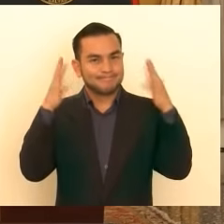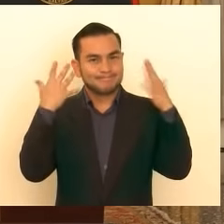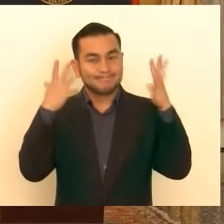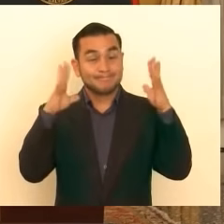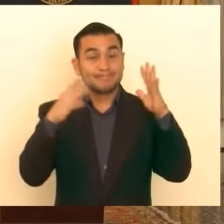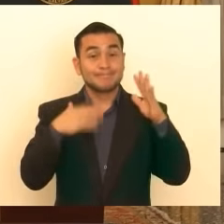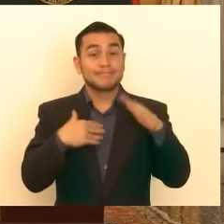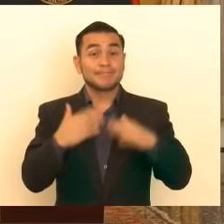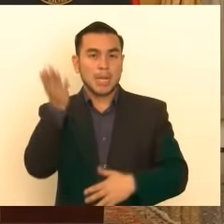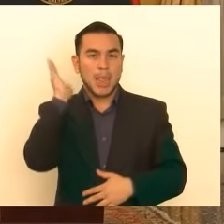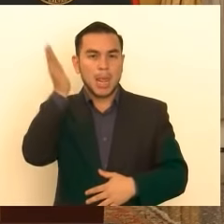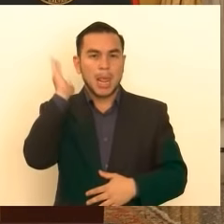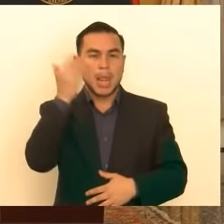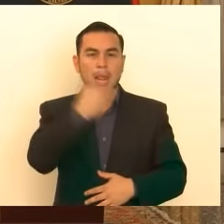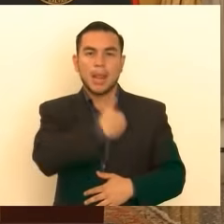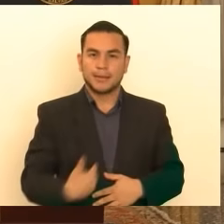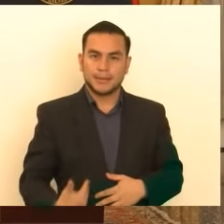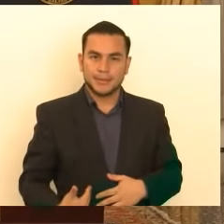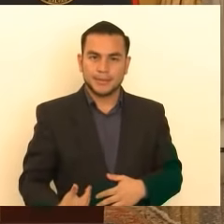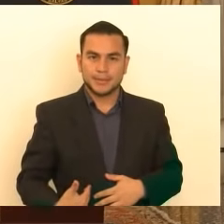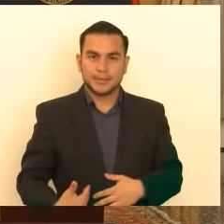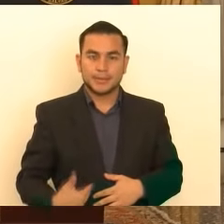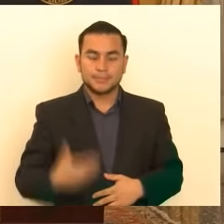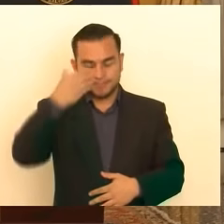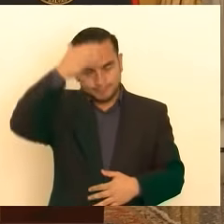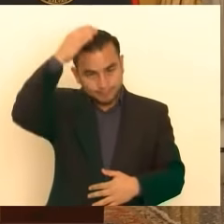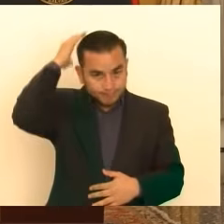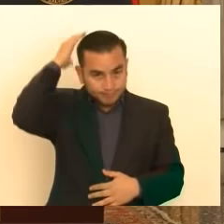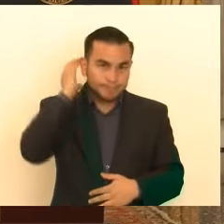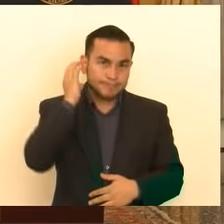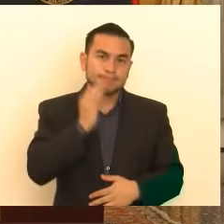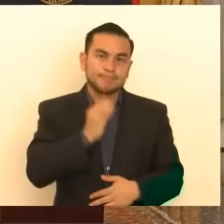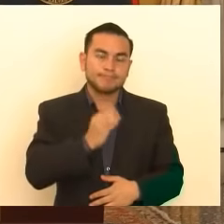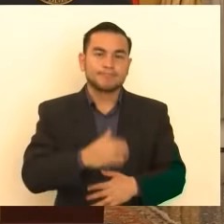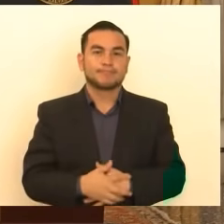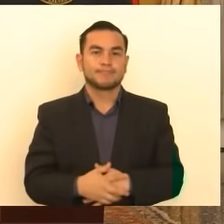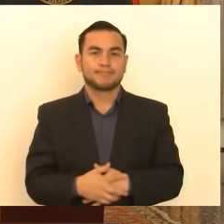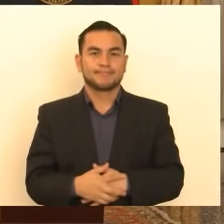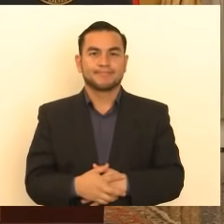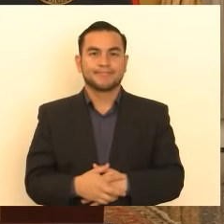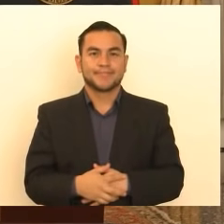Palabras del presidente de la República, Nayib Bukele.